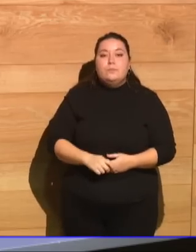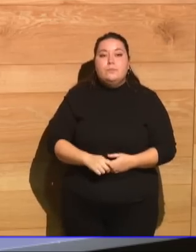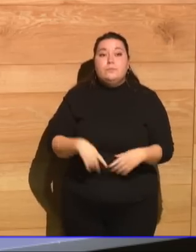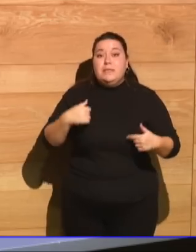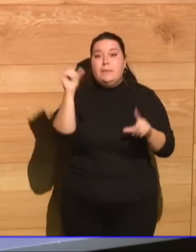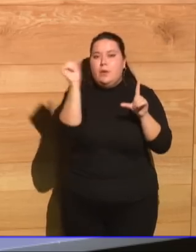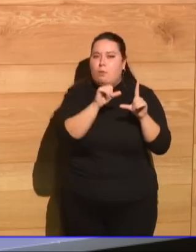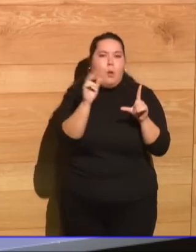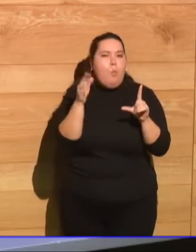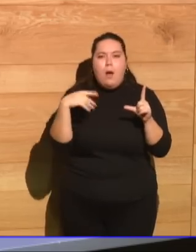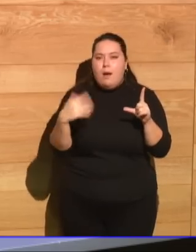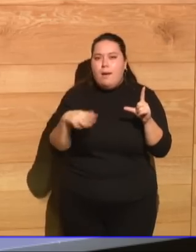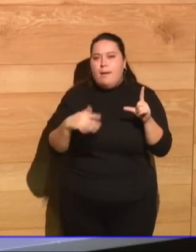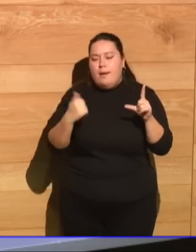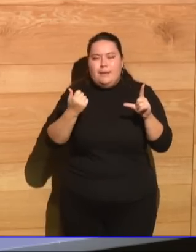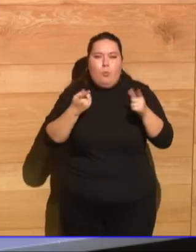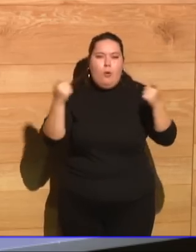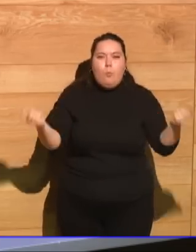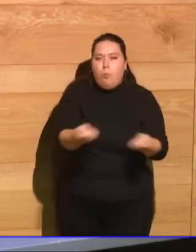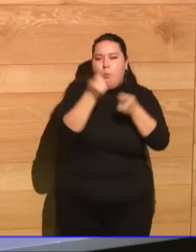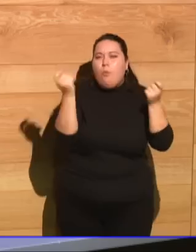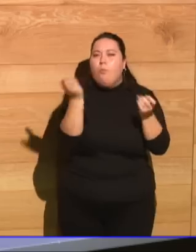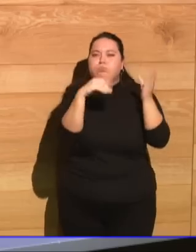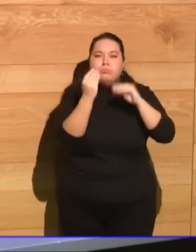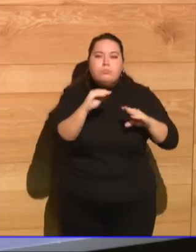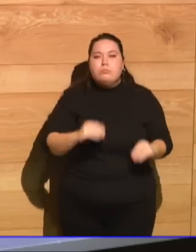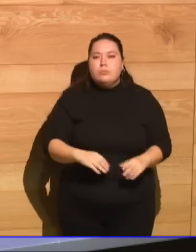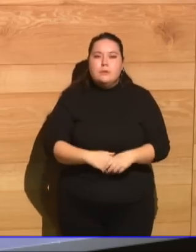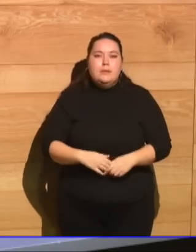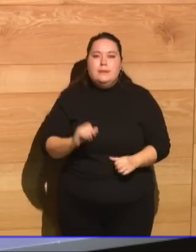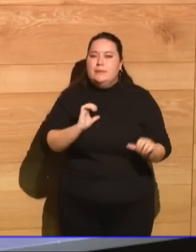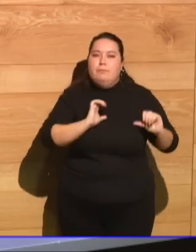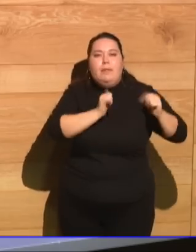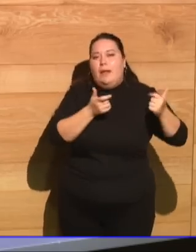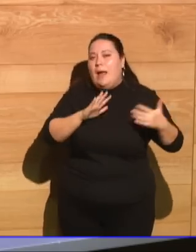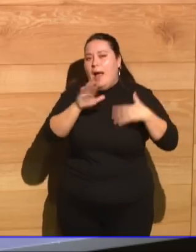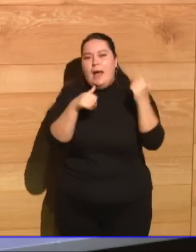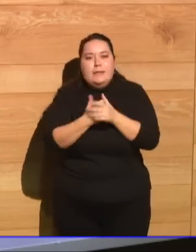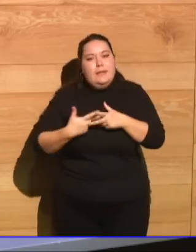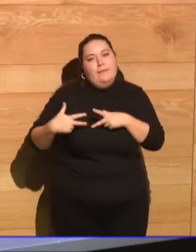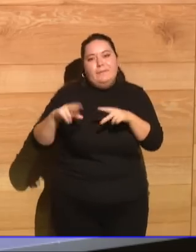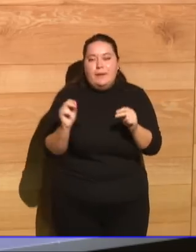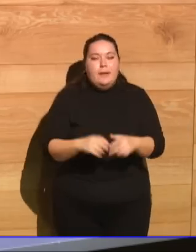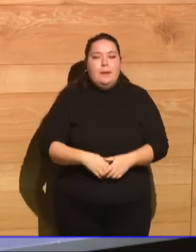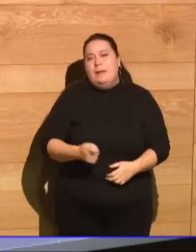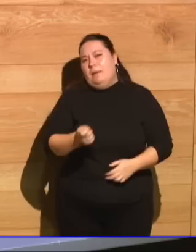esa película sí que está llena de resabios publicitarios de principio a fin. A veces parecen como pequeños videoclips, o